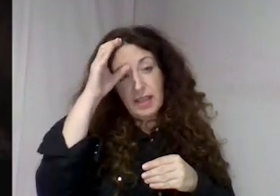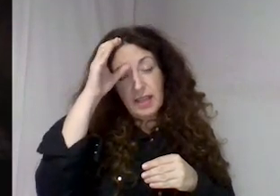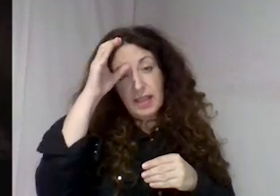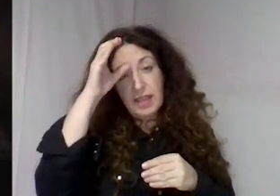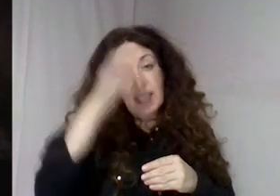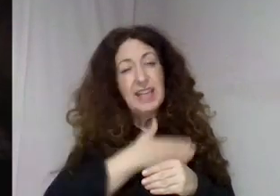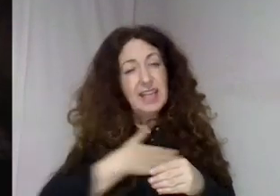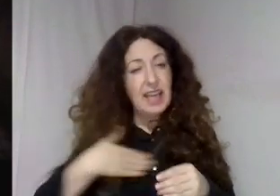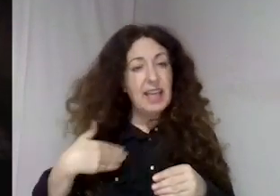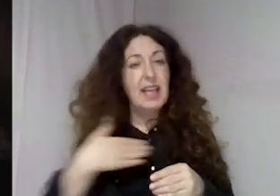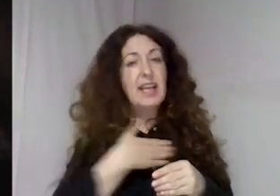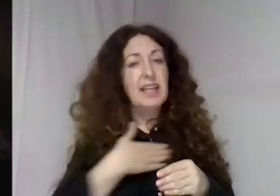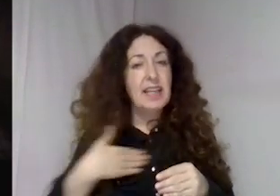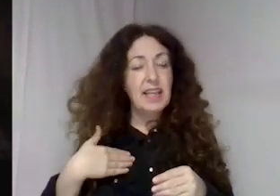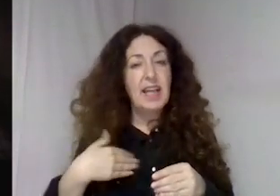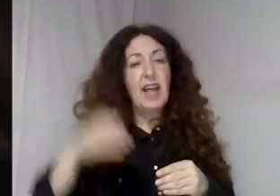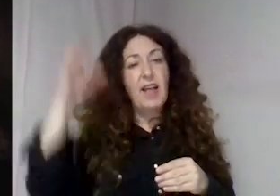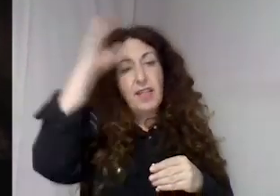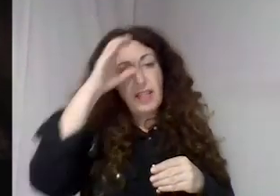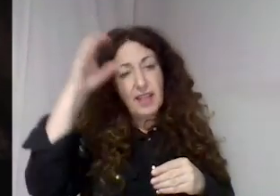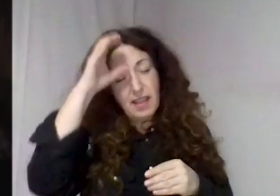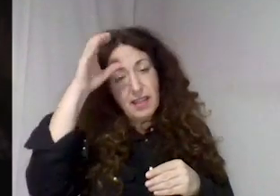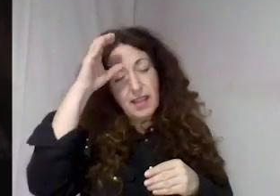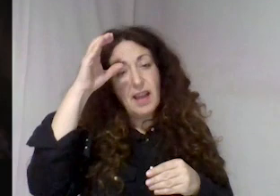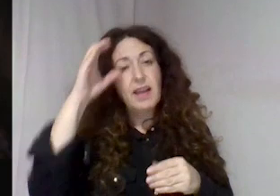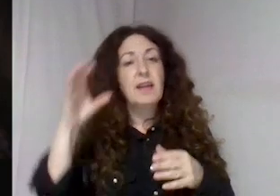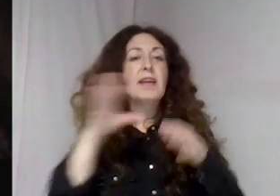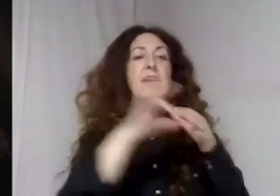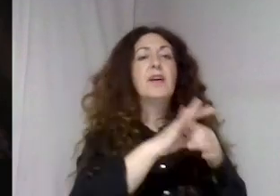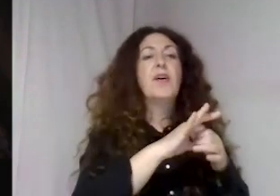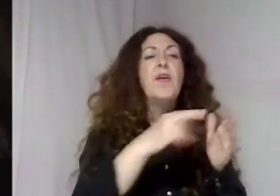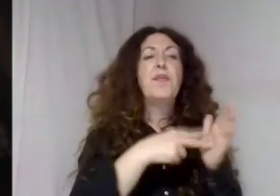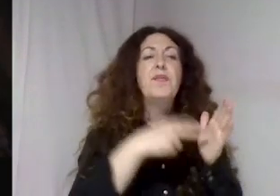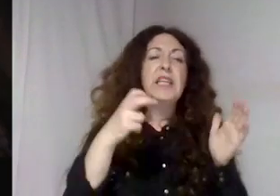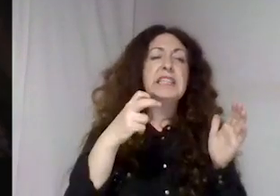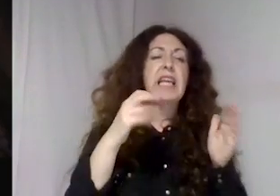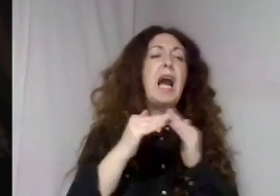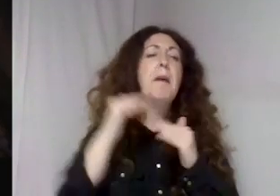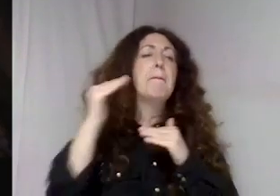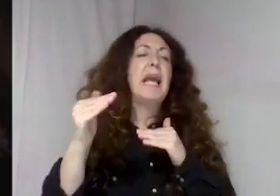y sus glosadores, que son legión, ¿no? El de unir la ciencia